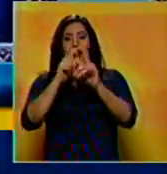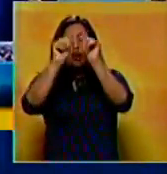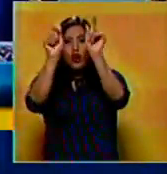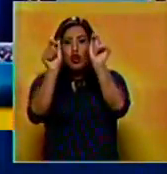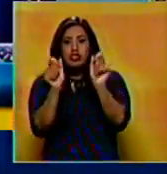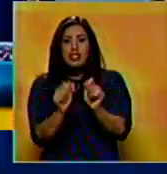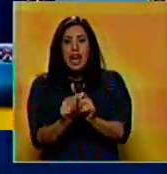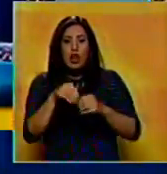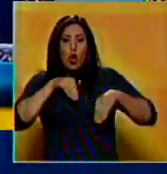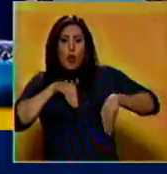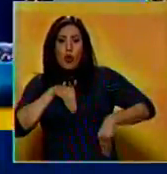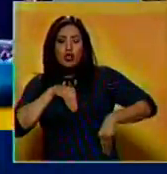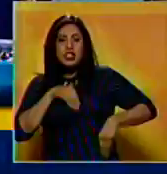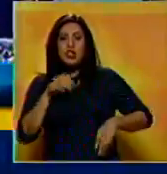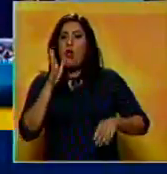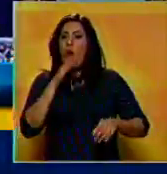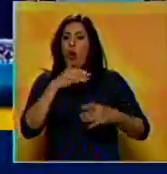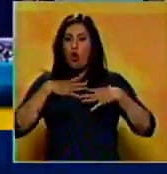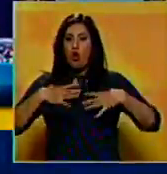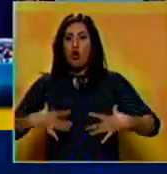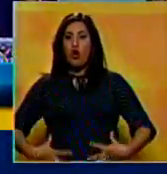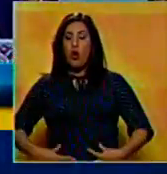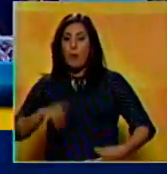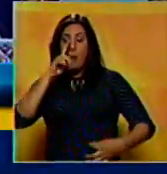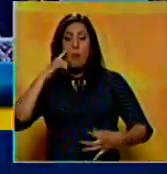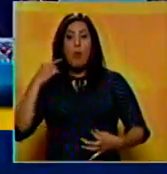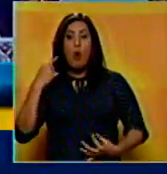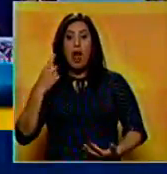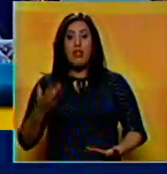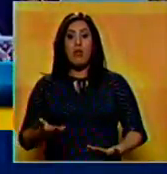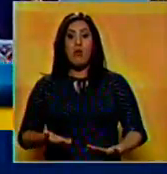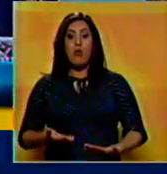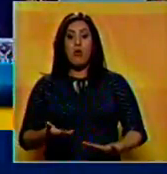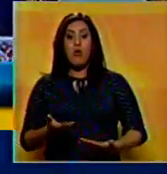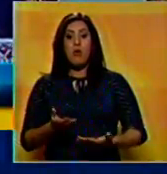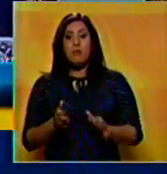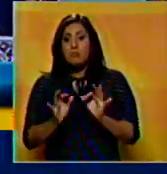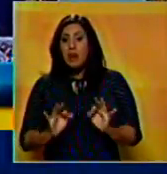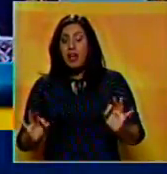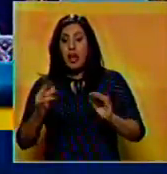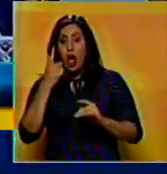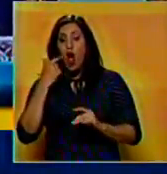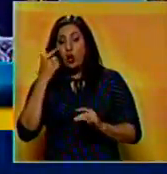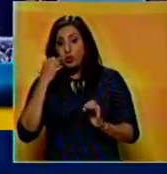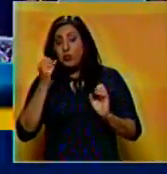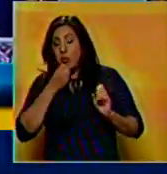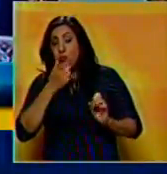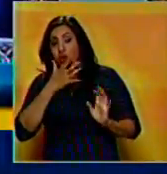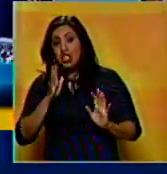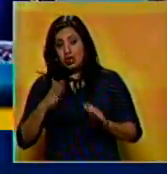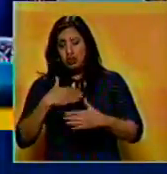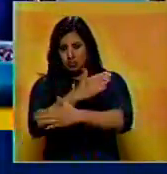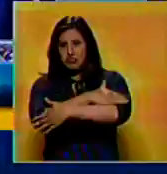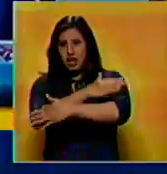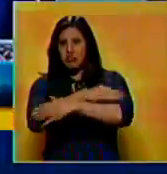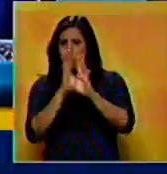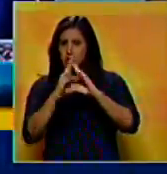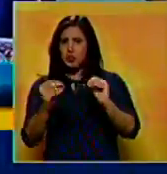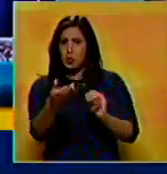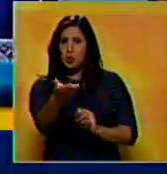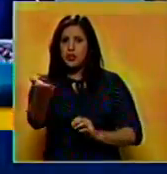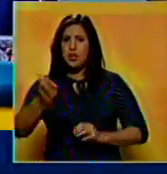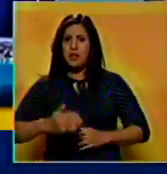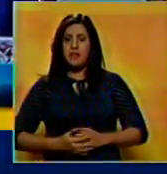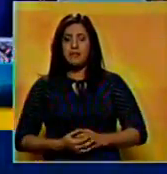el bolsillo, o vestirse de nazareno, que es una costumbre muy hermosa. Yo los felicito a todos